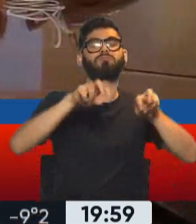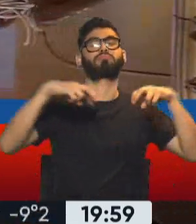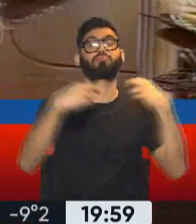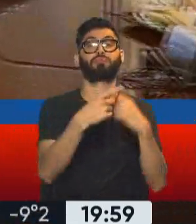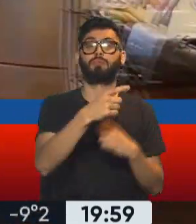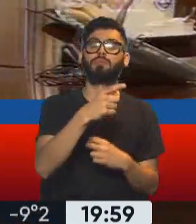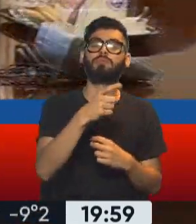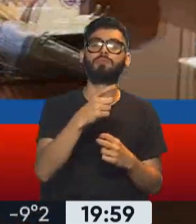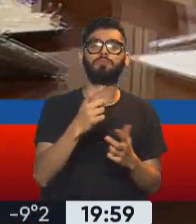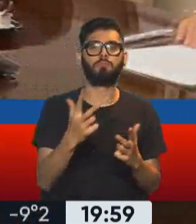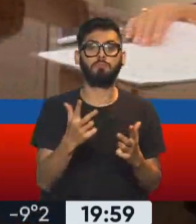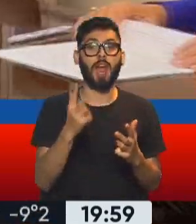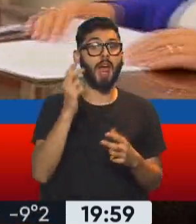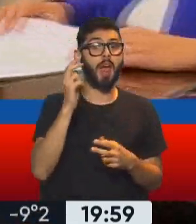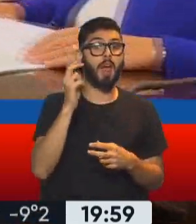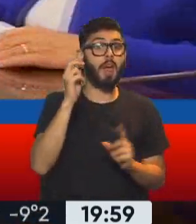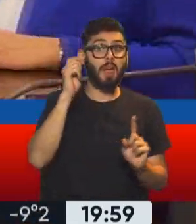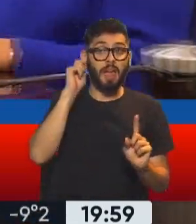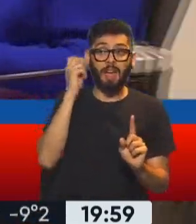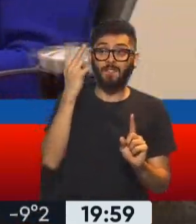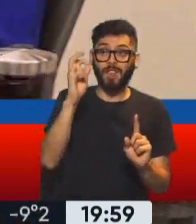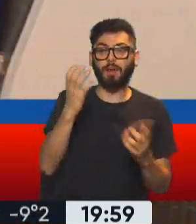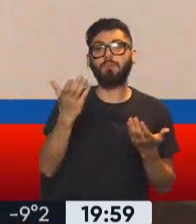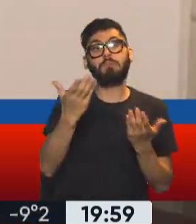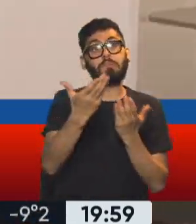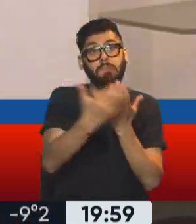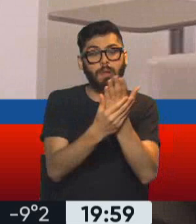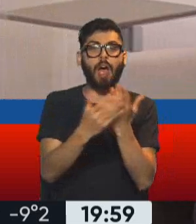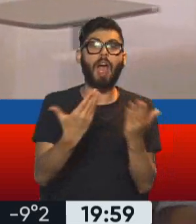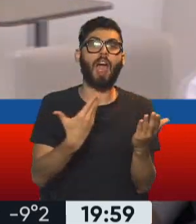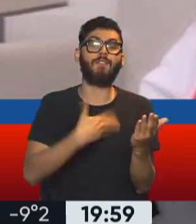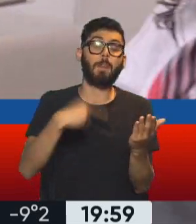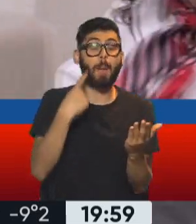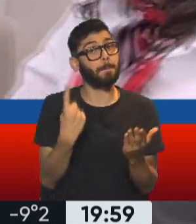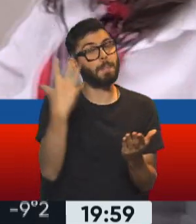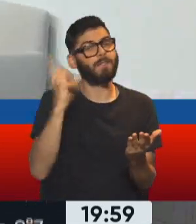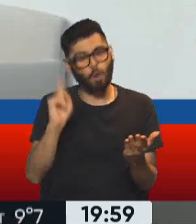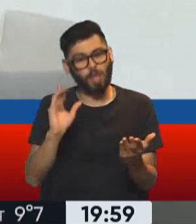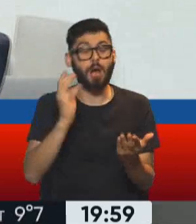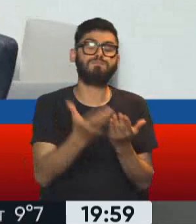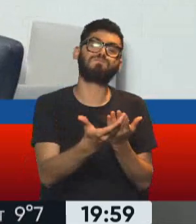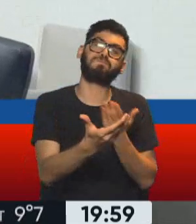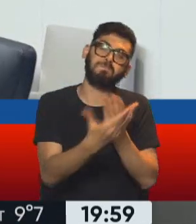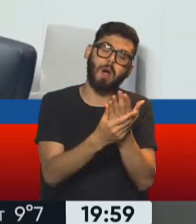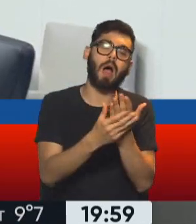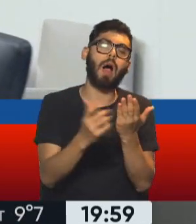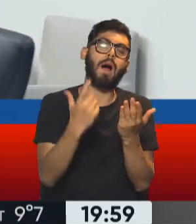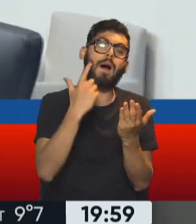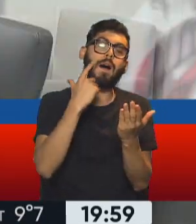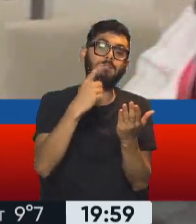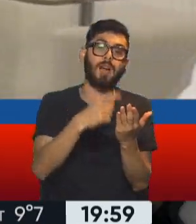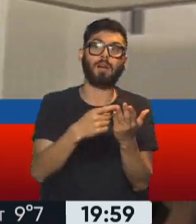pronunciamiento pidiéndole, mejor dicho, al Fondo Monetario, no es la primera vez que lo hacen, la idea de poder reducir